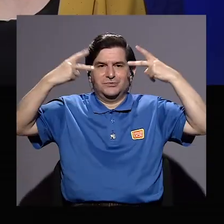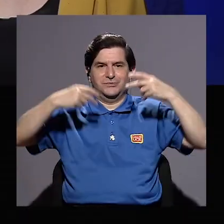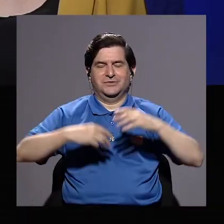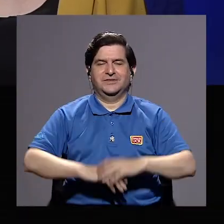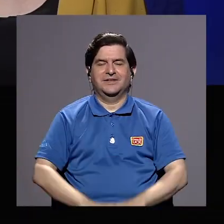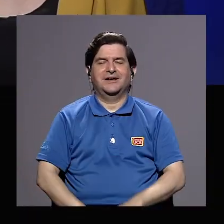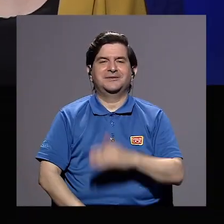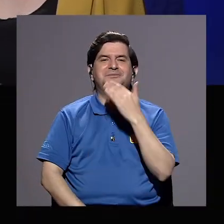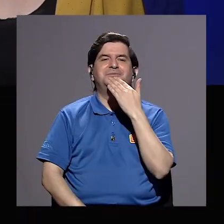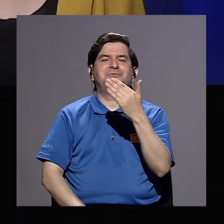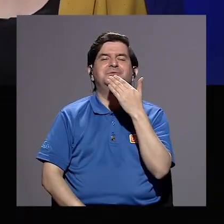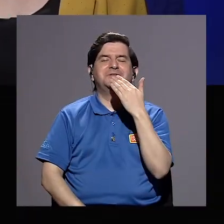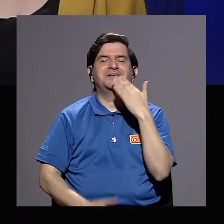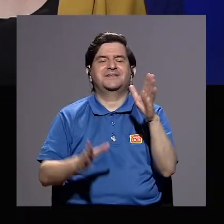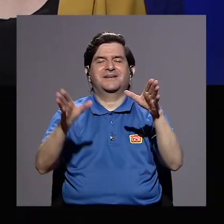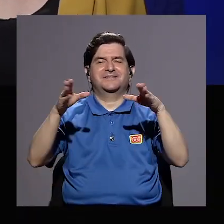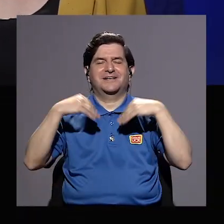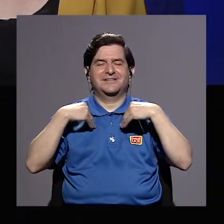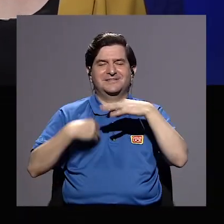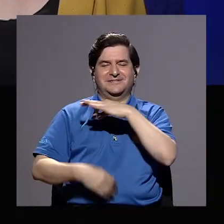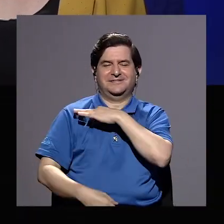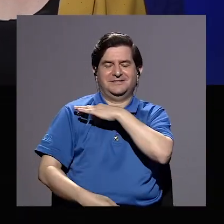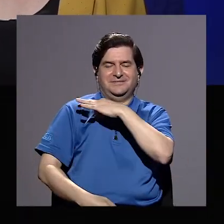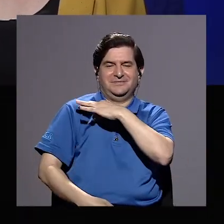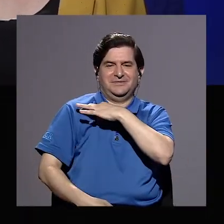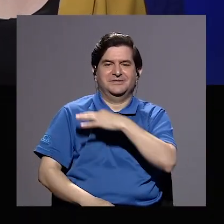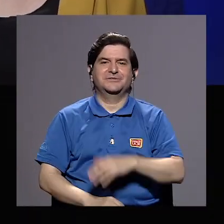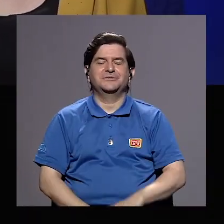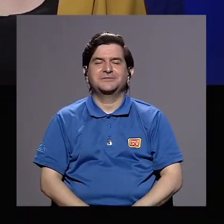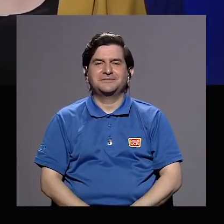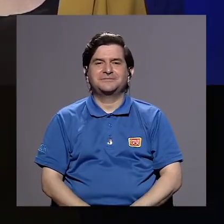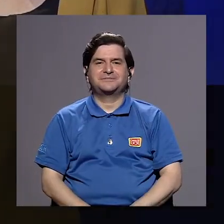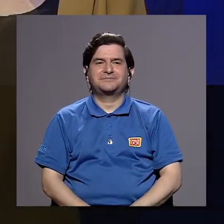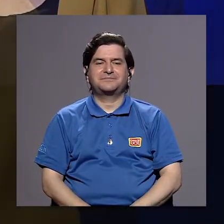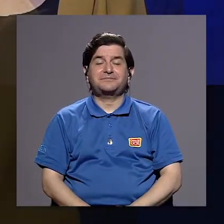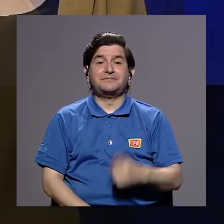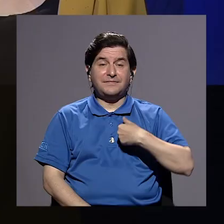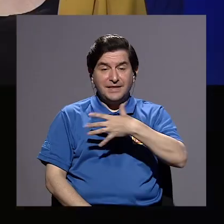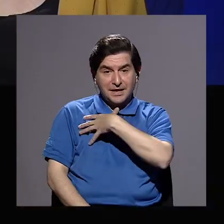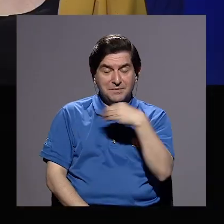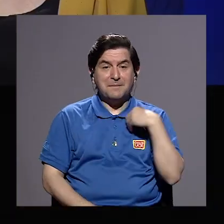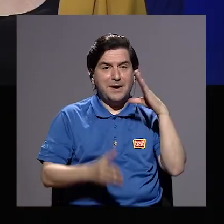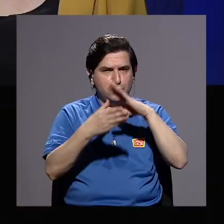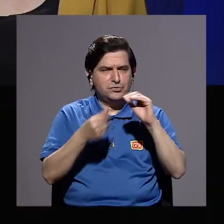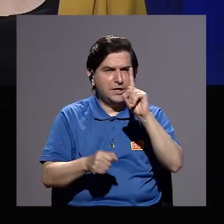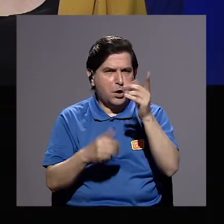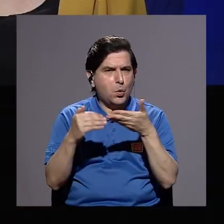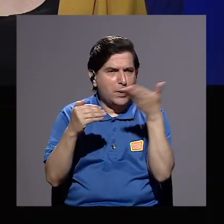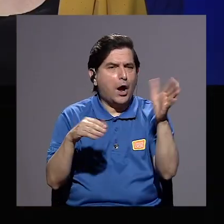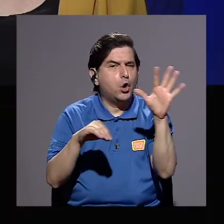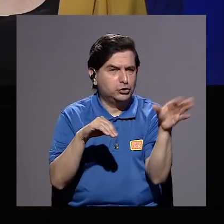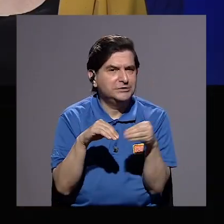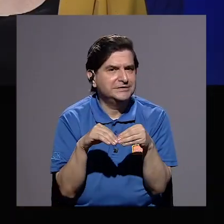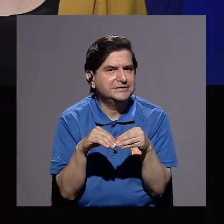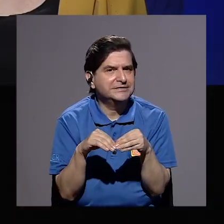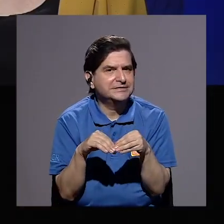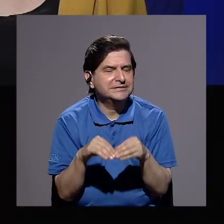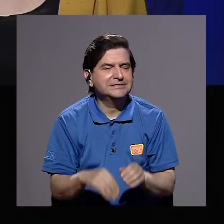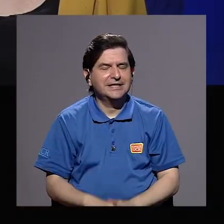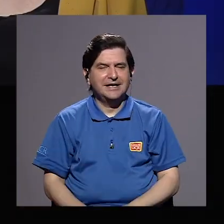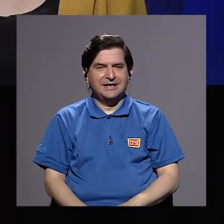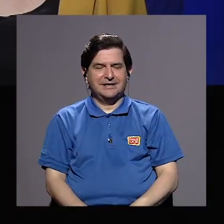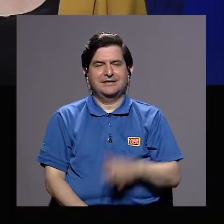vida. Muchas gracias por aceptar nuestra invitación. Me gustaría comentarle una cosita adicional,